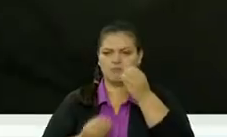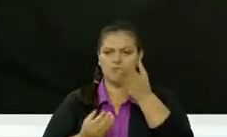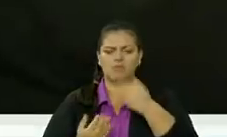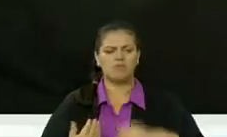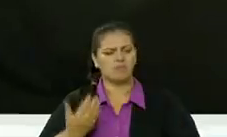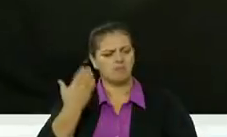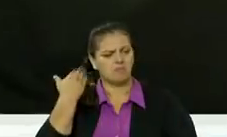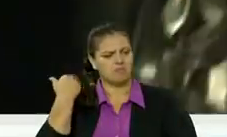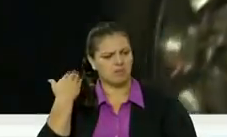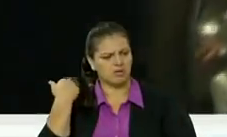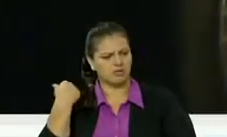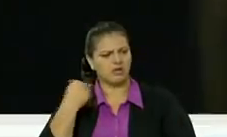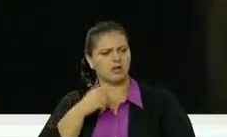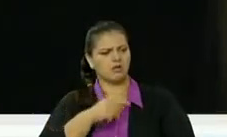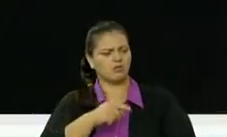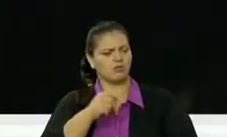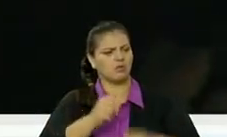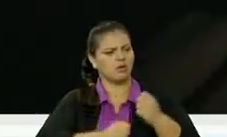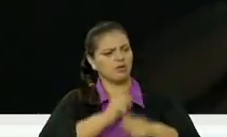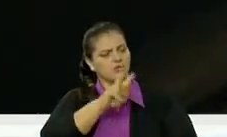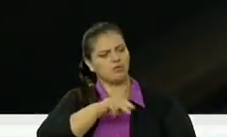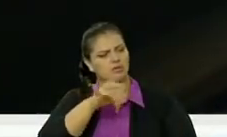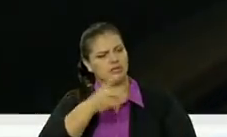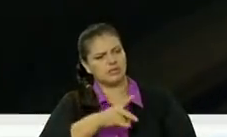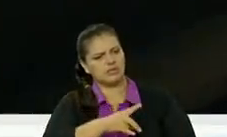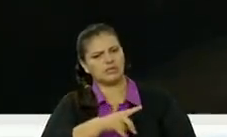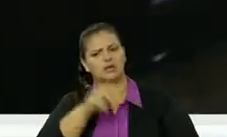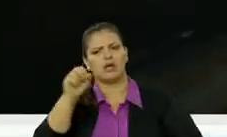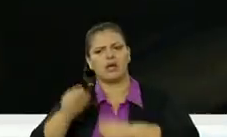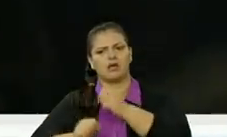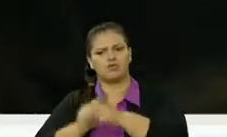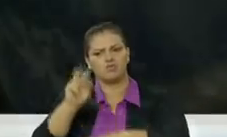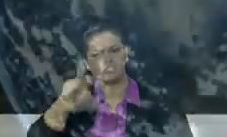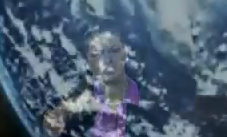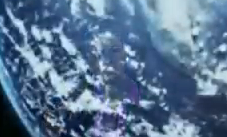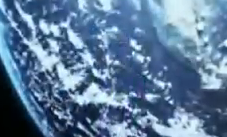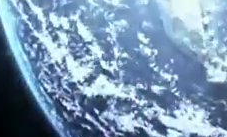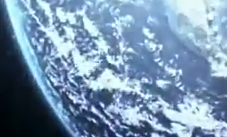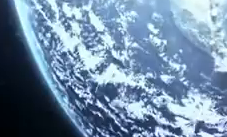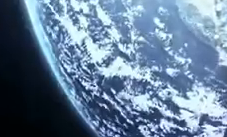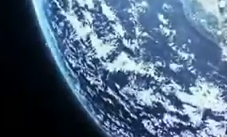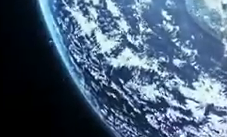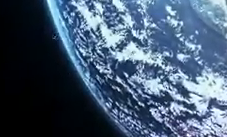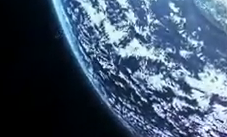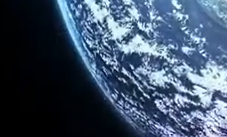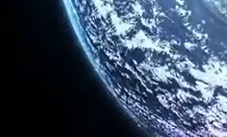del 5%. En Quito informó Iván Casamen.